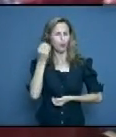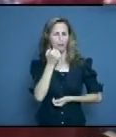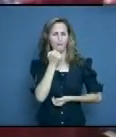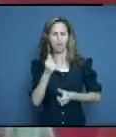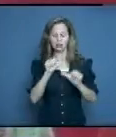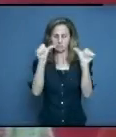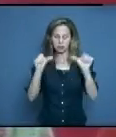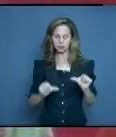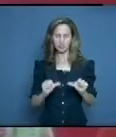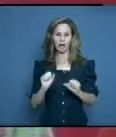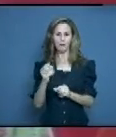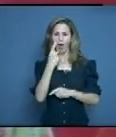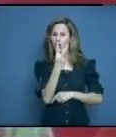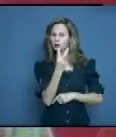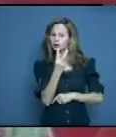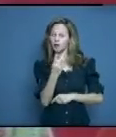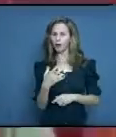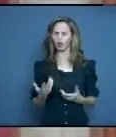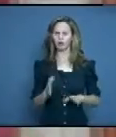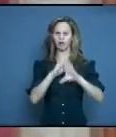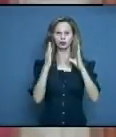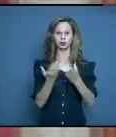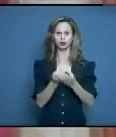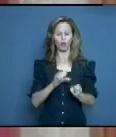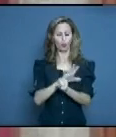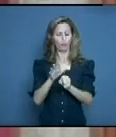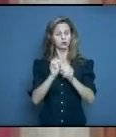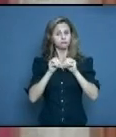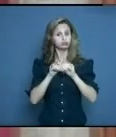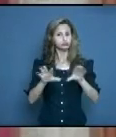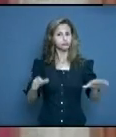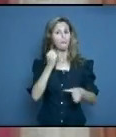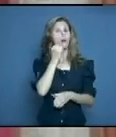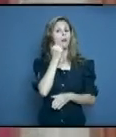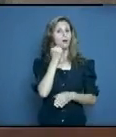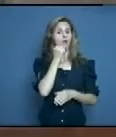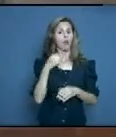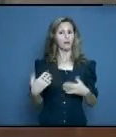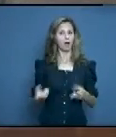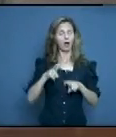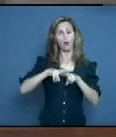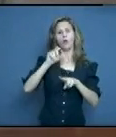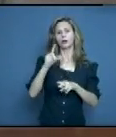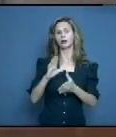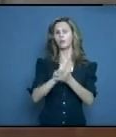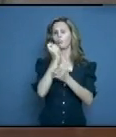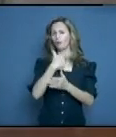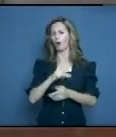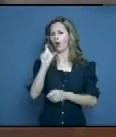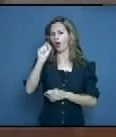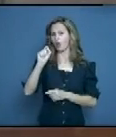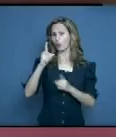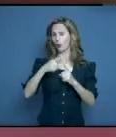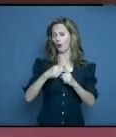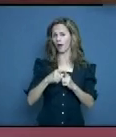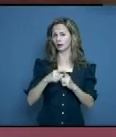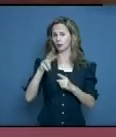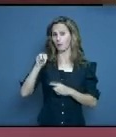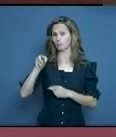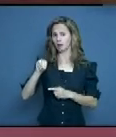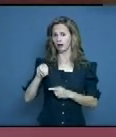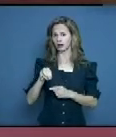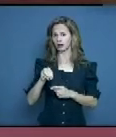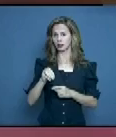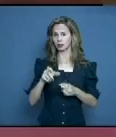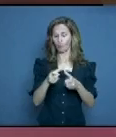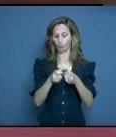atención primaria. La mayor incidencia del virus se reporta en los municipios de Holguín, Moama y Aricueto. Se suma el incremento de la letalidad que